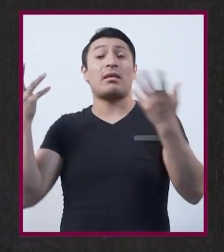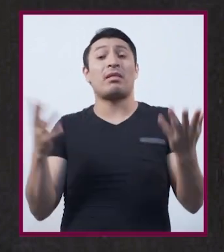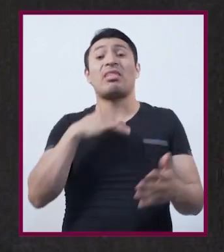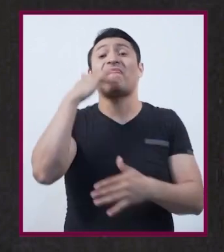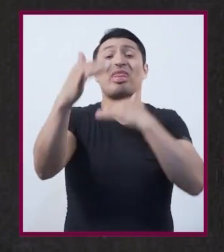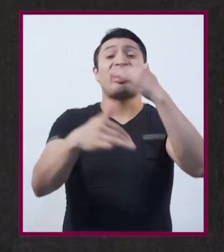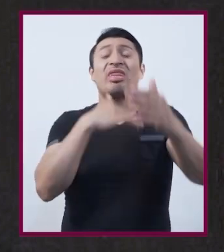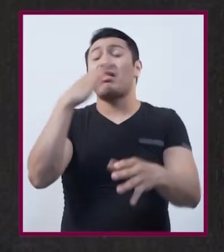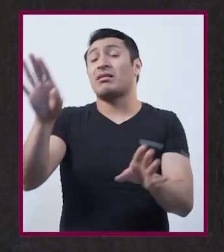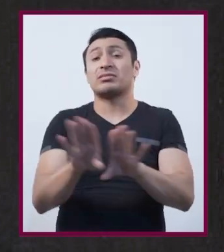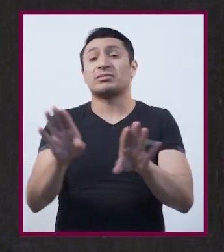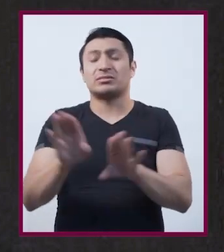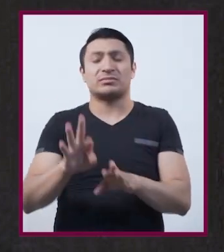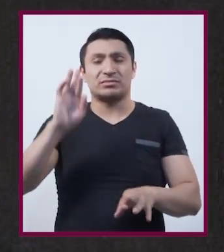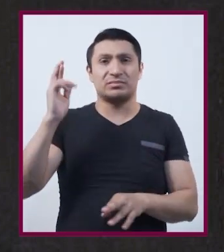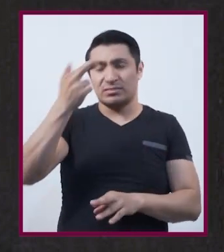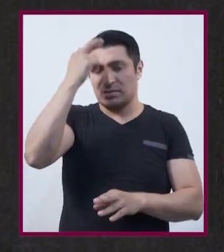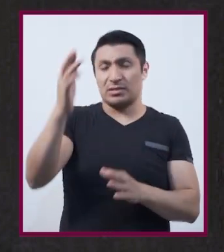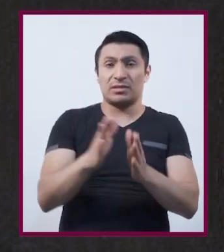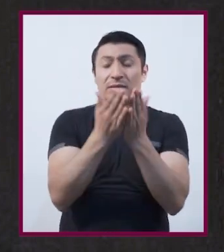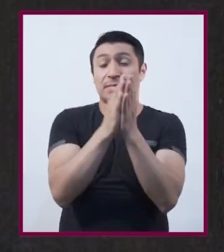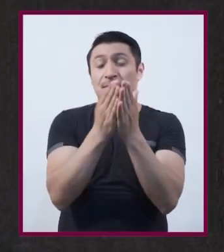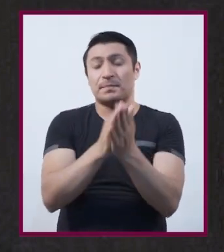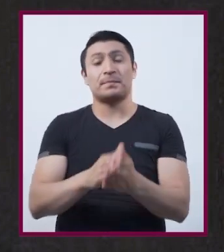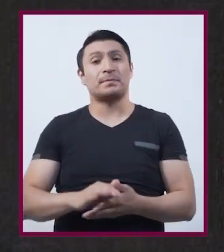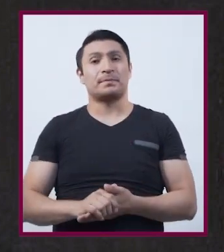tierras y a Dios infinitas almas.